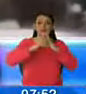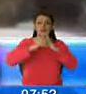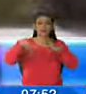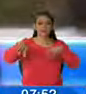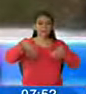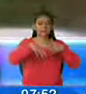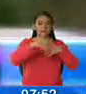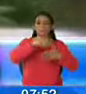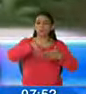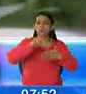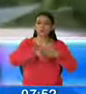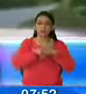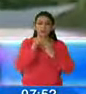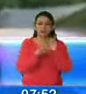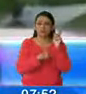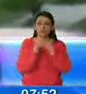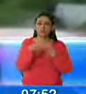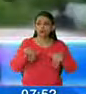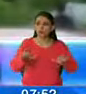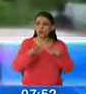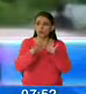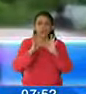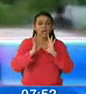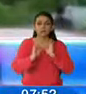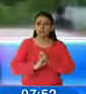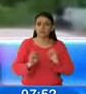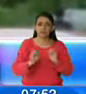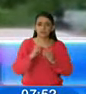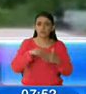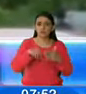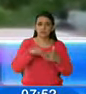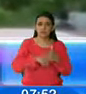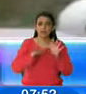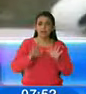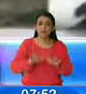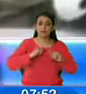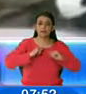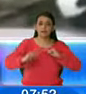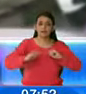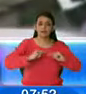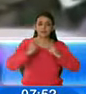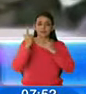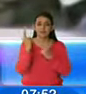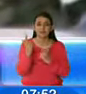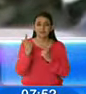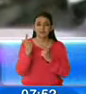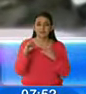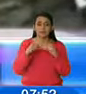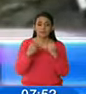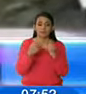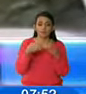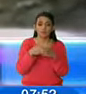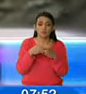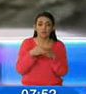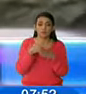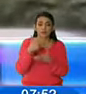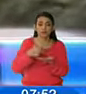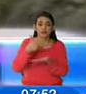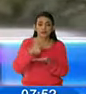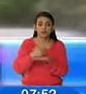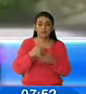dispersas, está prohibido para personas que no habitan en el sector. Así lo advierte el jefe militar de la Brigada Andes de Carchi.